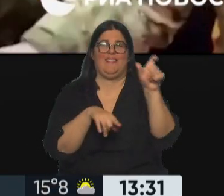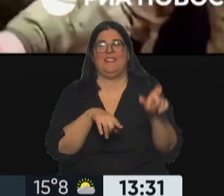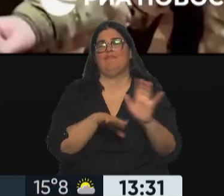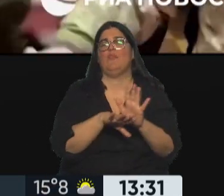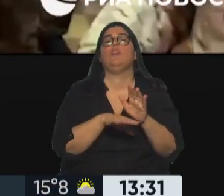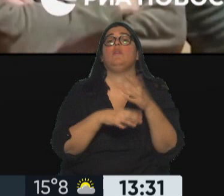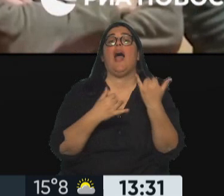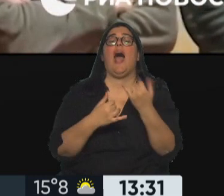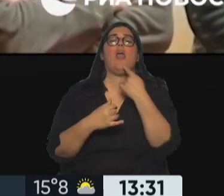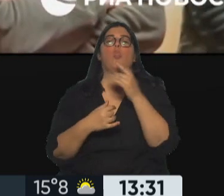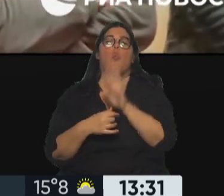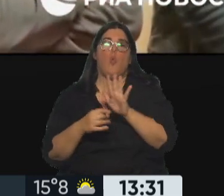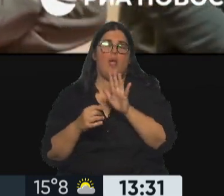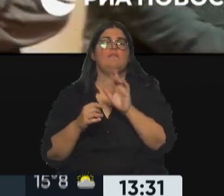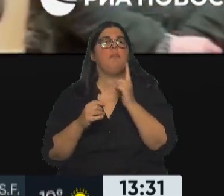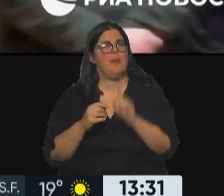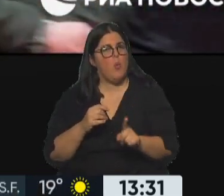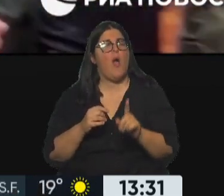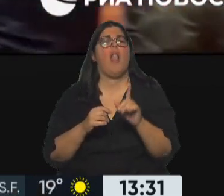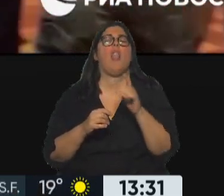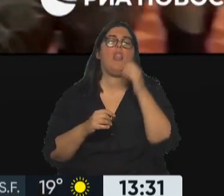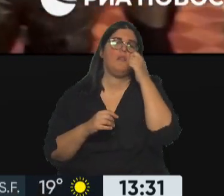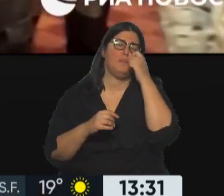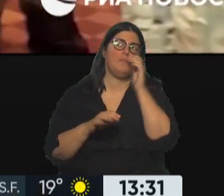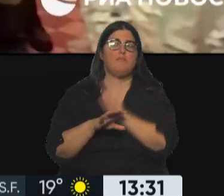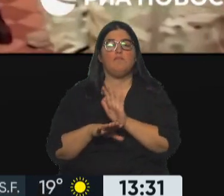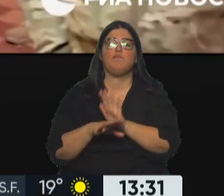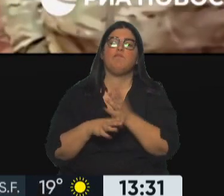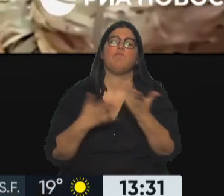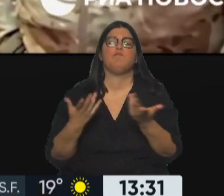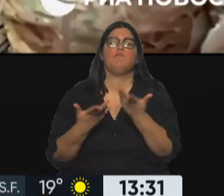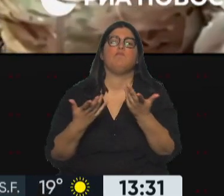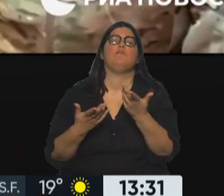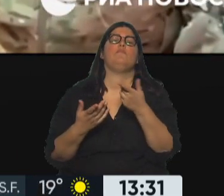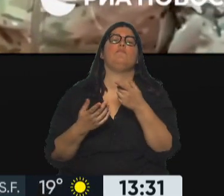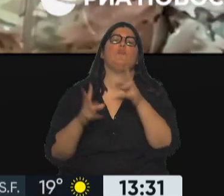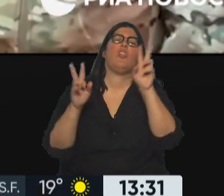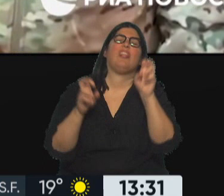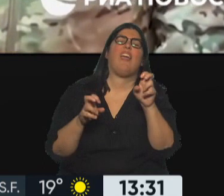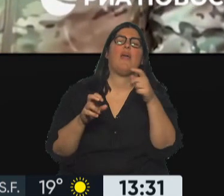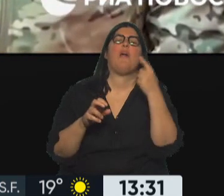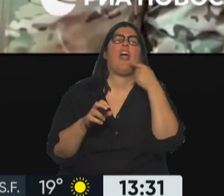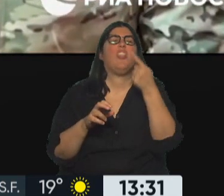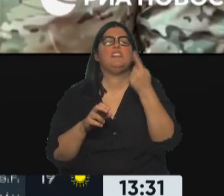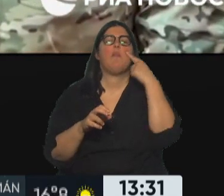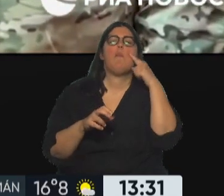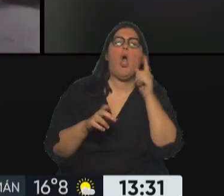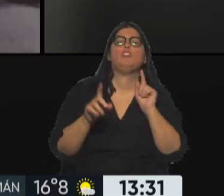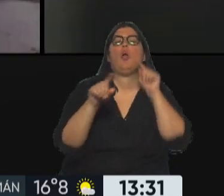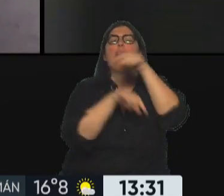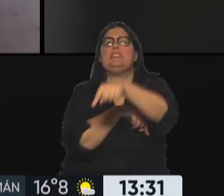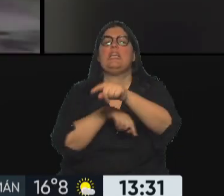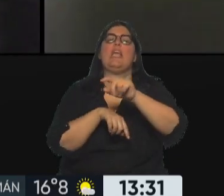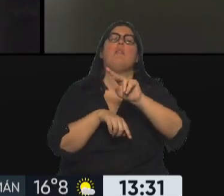estas especulaciones, pero más allá de esta dimensión un poco más vinculadas a conspiraciones y a dudas en torno a